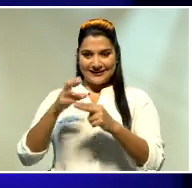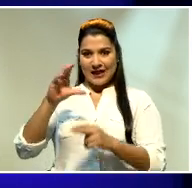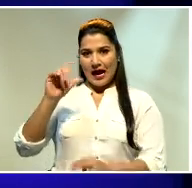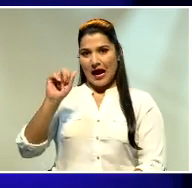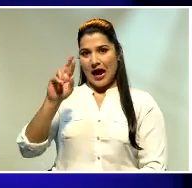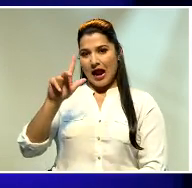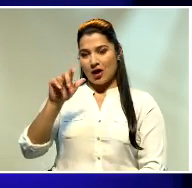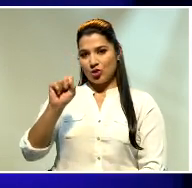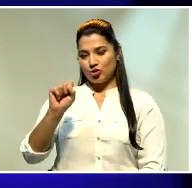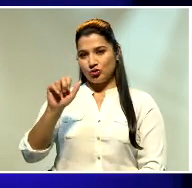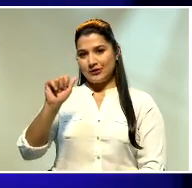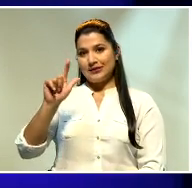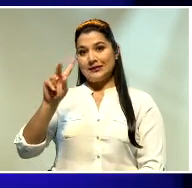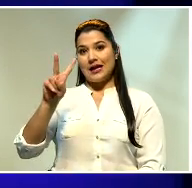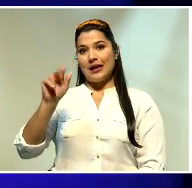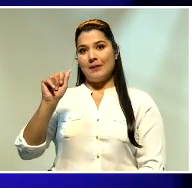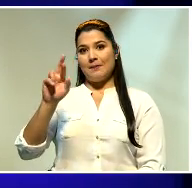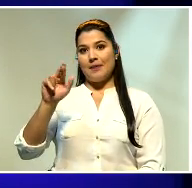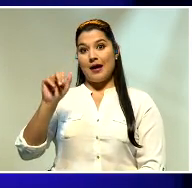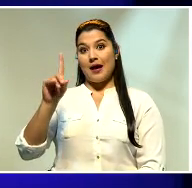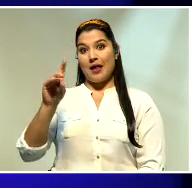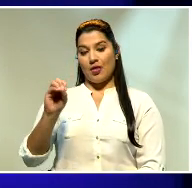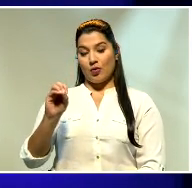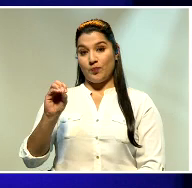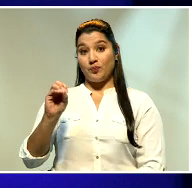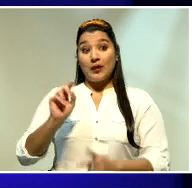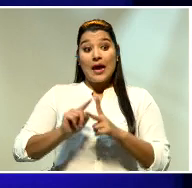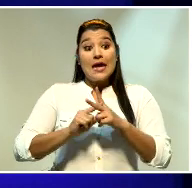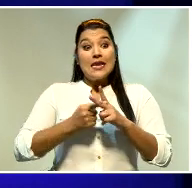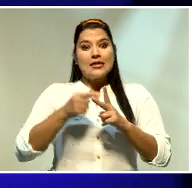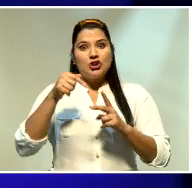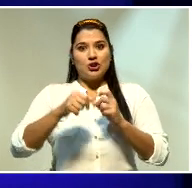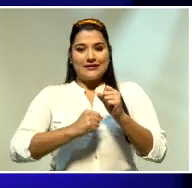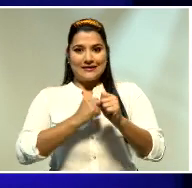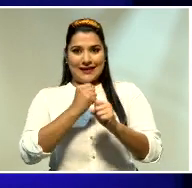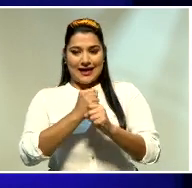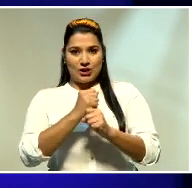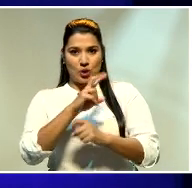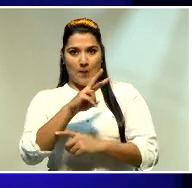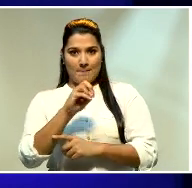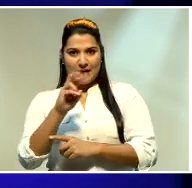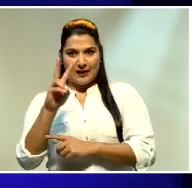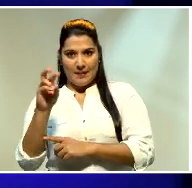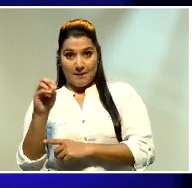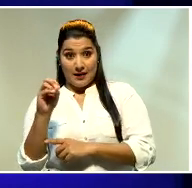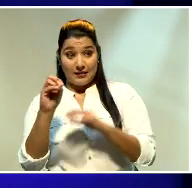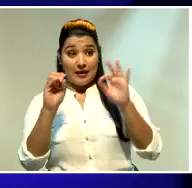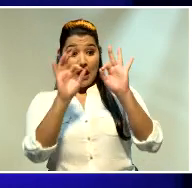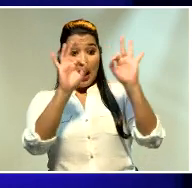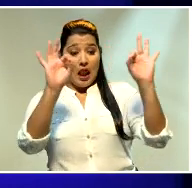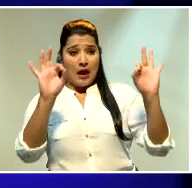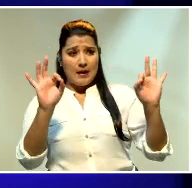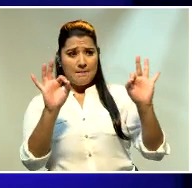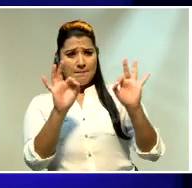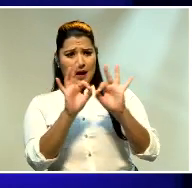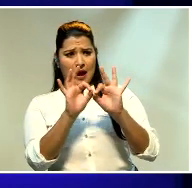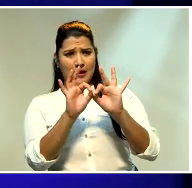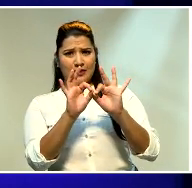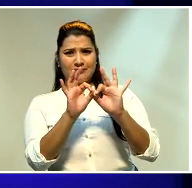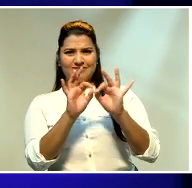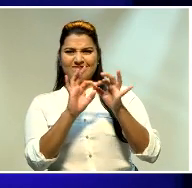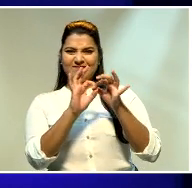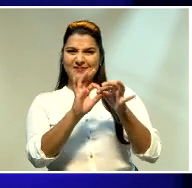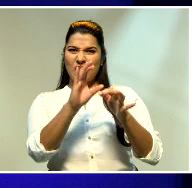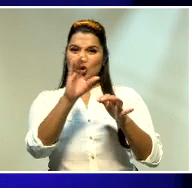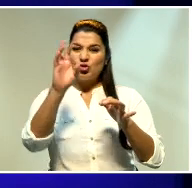A inicios de este 2020, la imagen que arroja una fotografía de Costa Rica depende de mucho